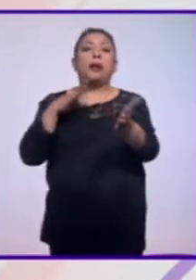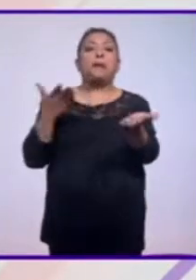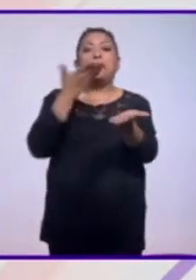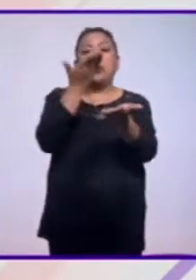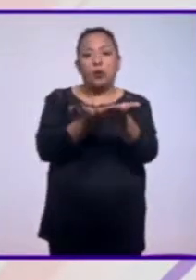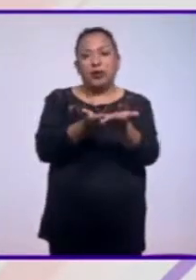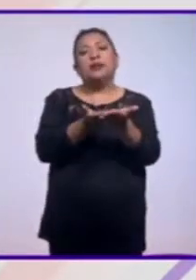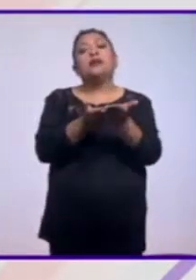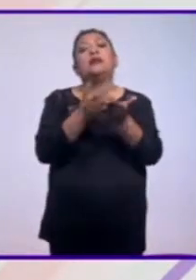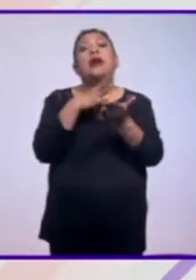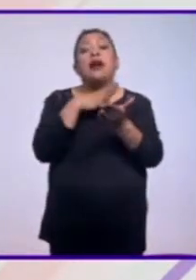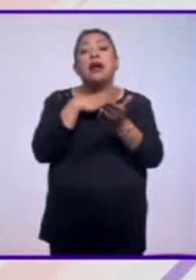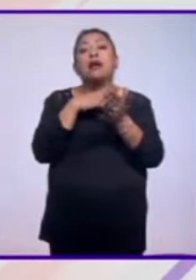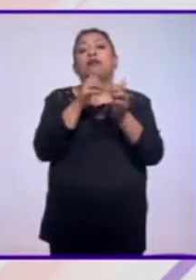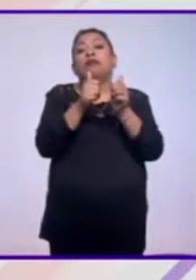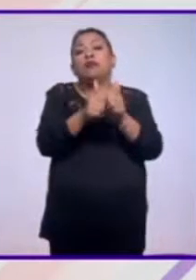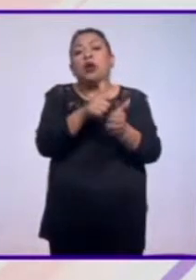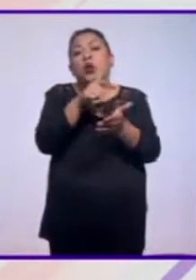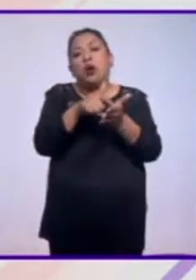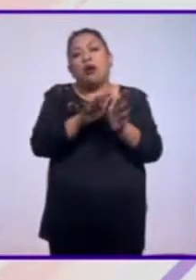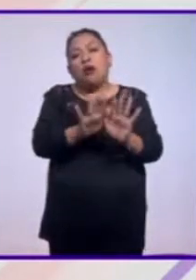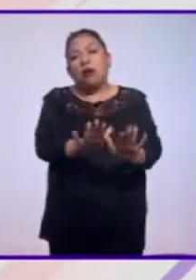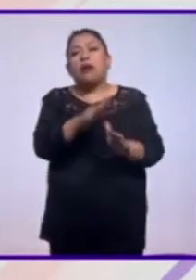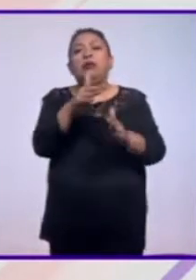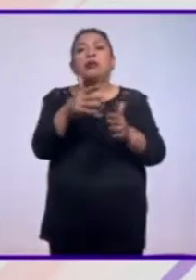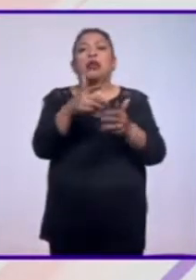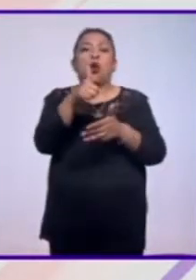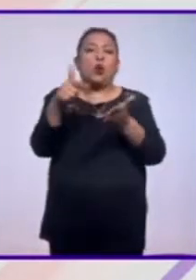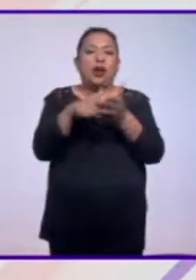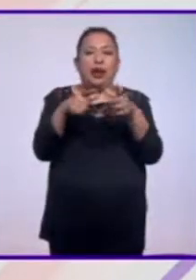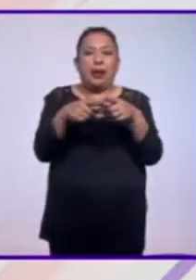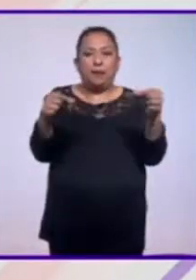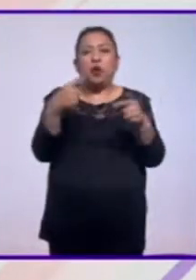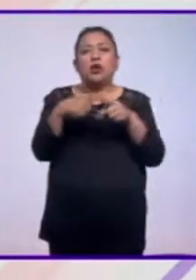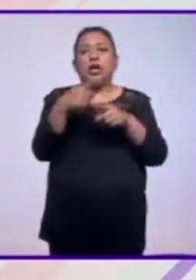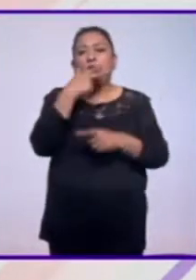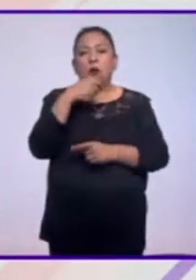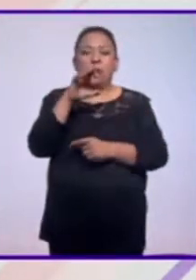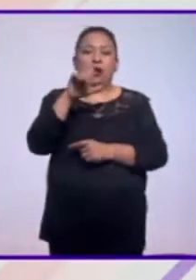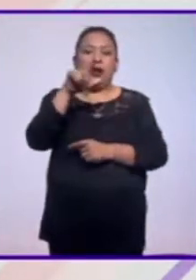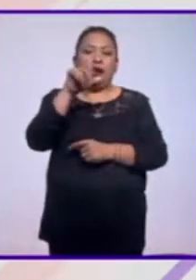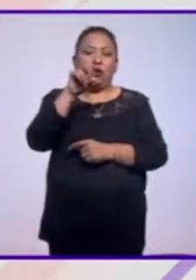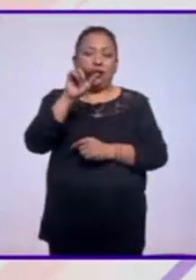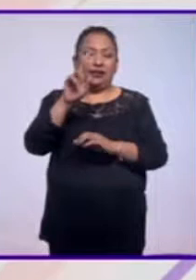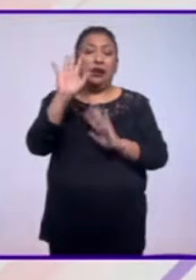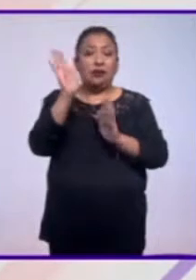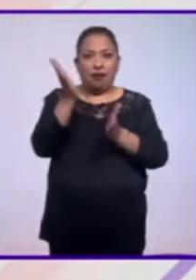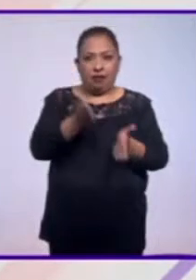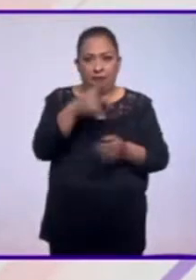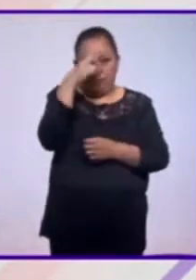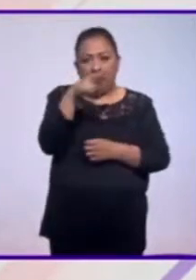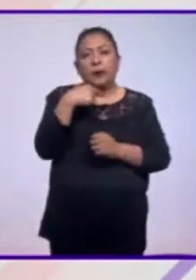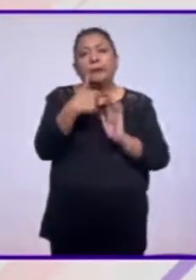propuesta que tiene que ver con la estancia, una estancia larga en tierras japonesas de Claudio Castillero, que regresa a México y nos presenta un trabajo que